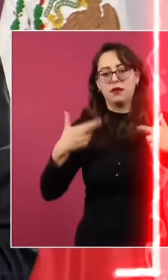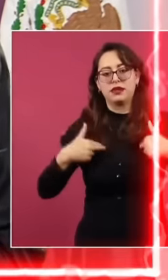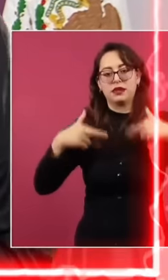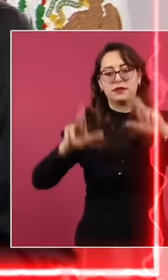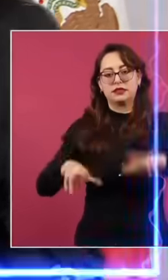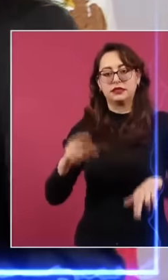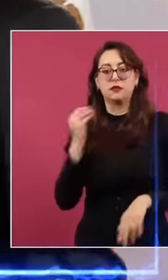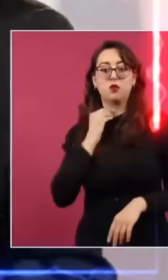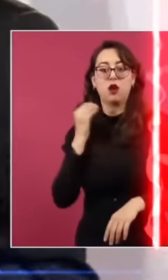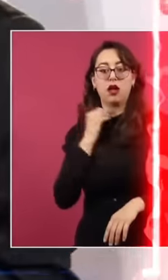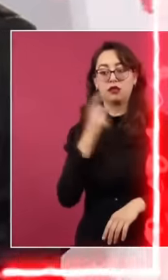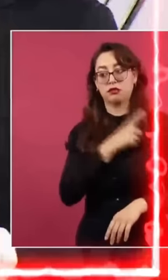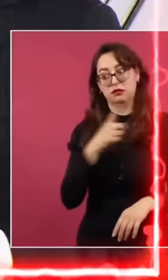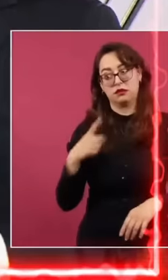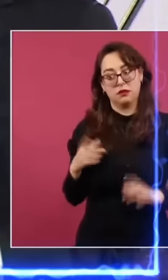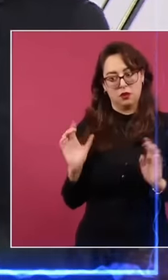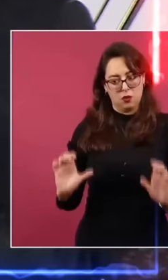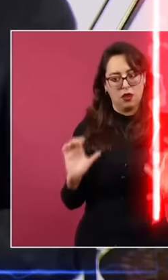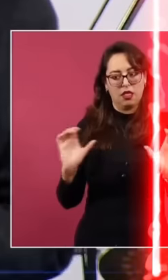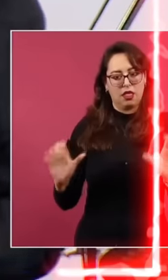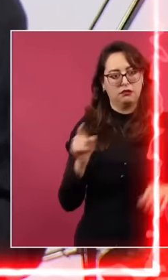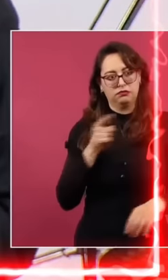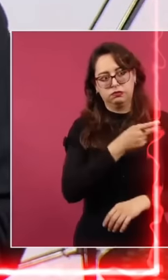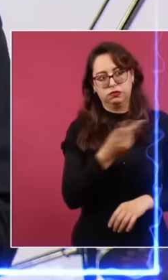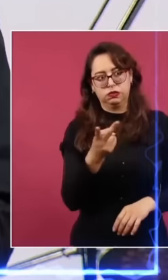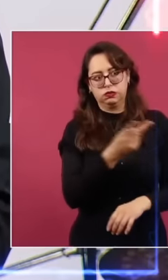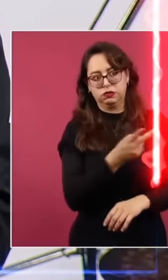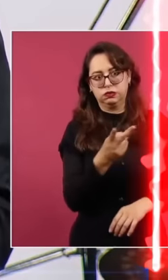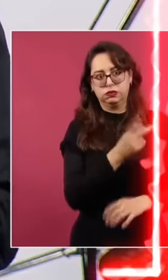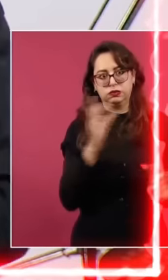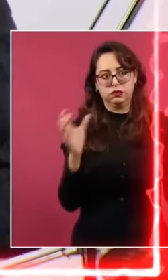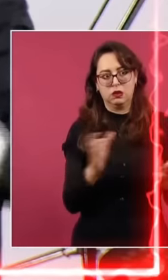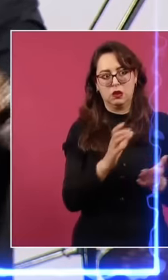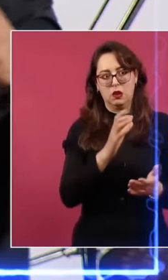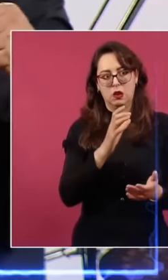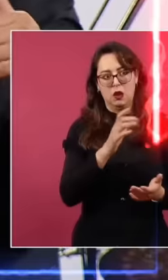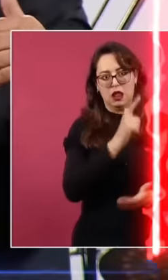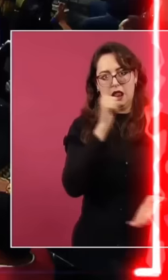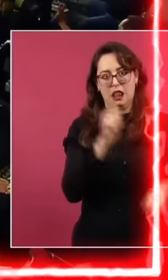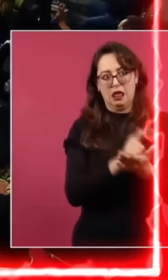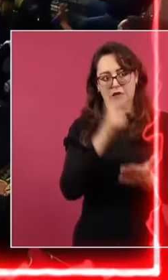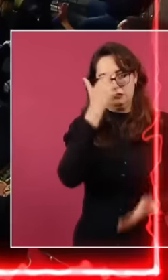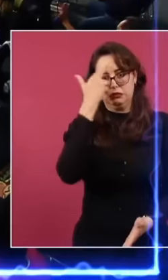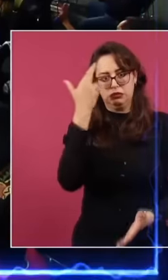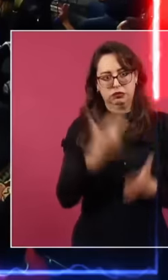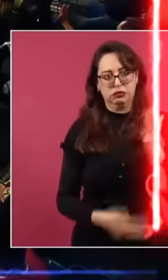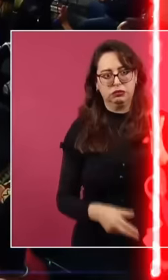blindado este este sí y sin cartera pero